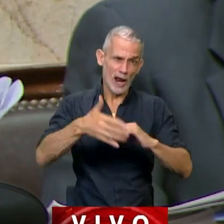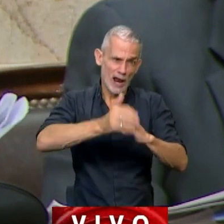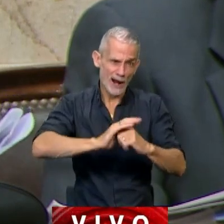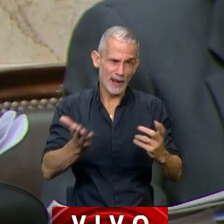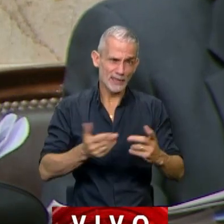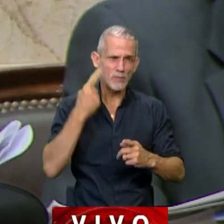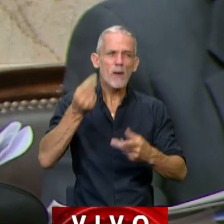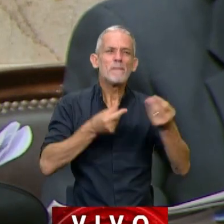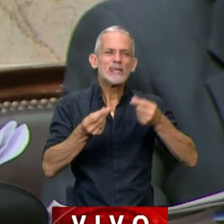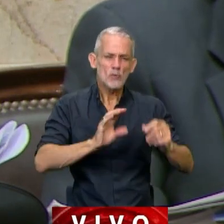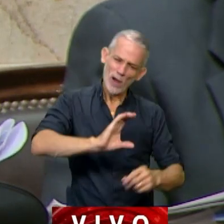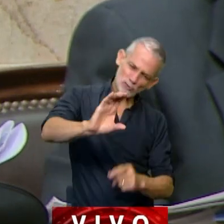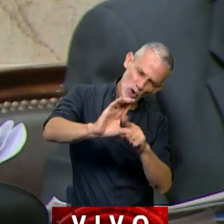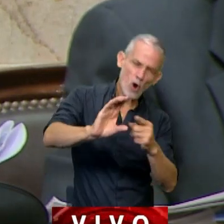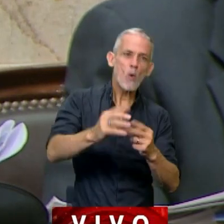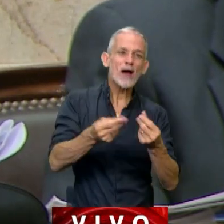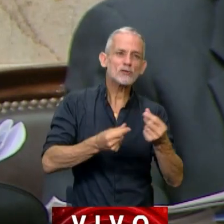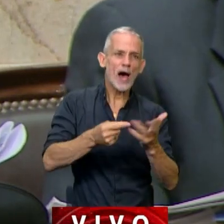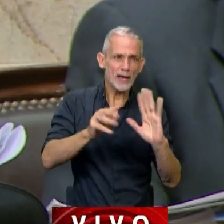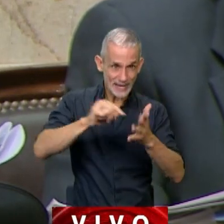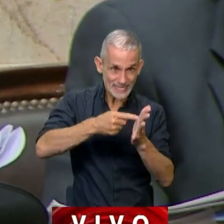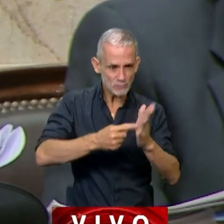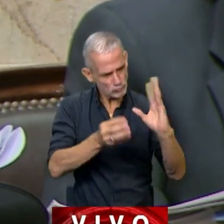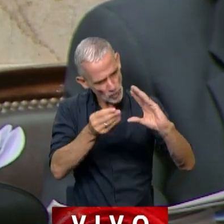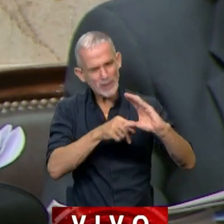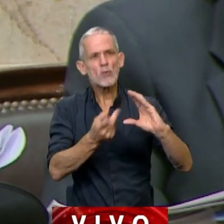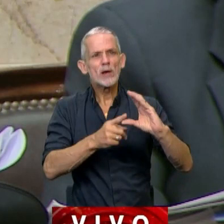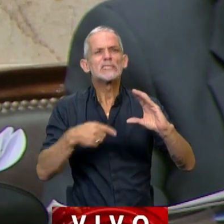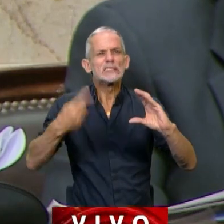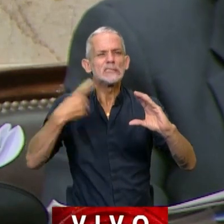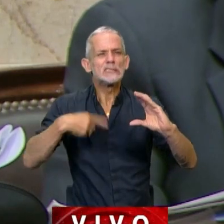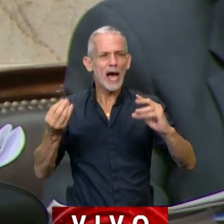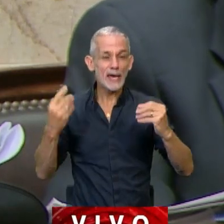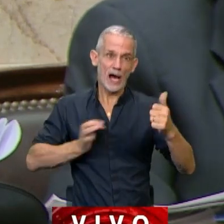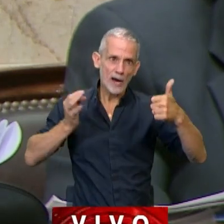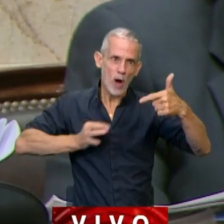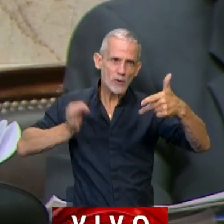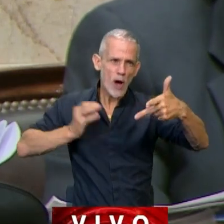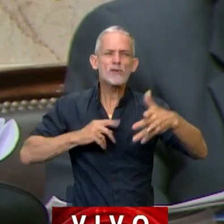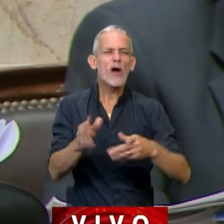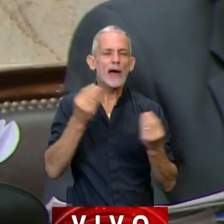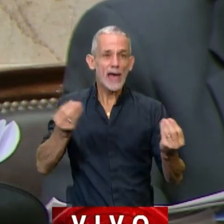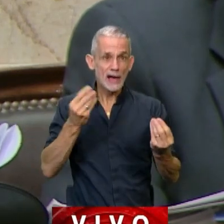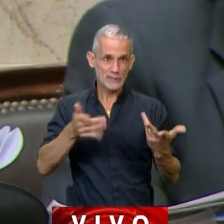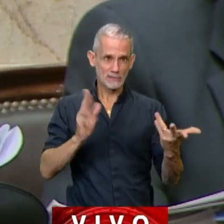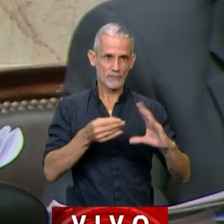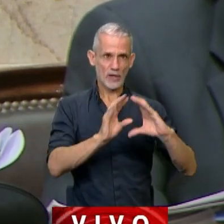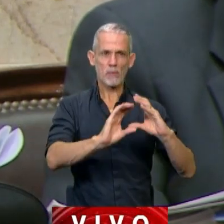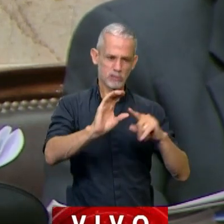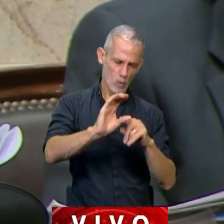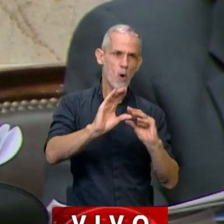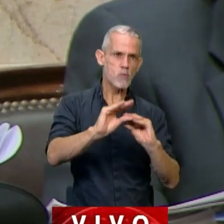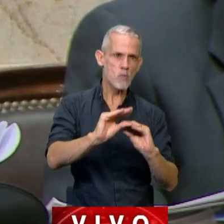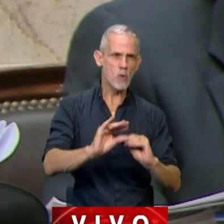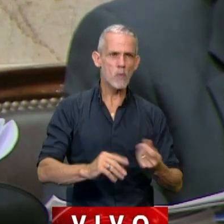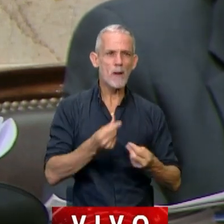larreta Con solo ver el presupuesto de la ciudad de Buenos Aires y lo que vienen haciendo sistemáticamente año tras año donde se sube ejecuta